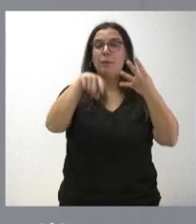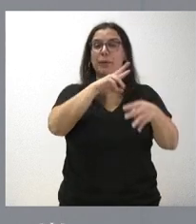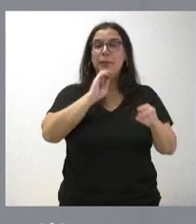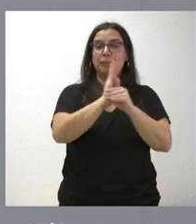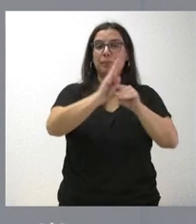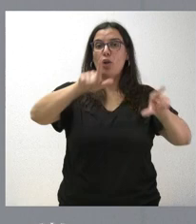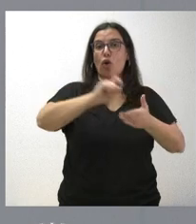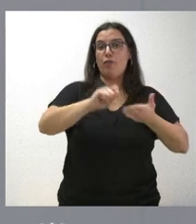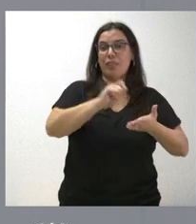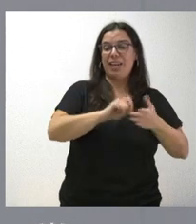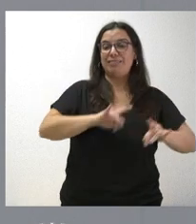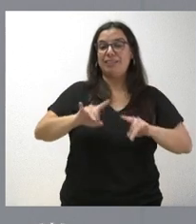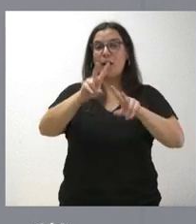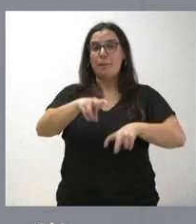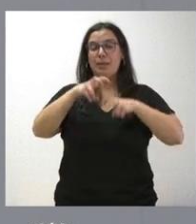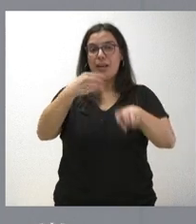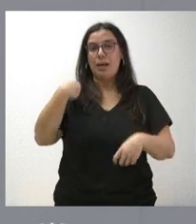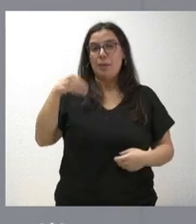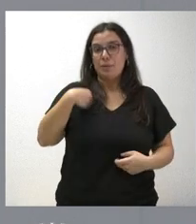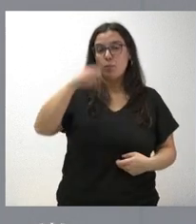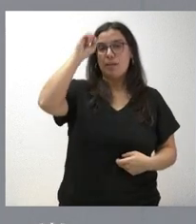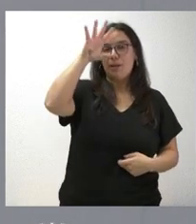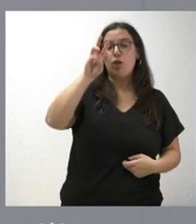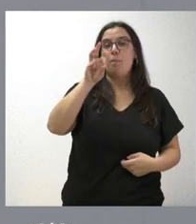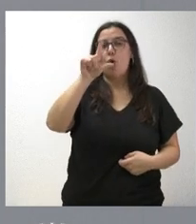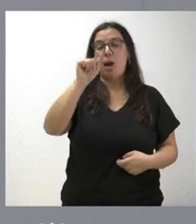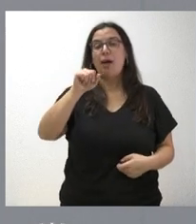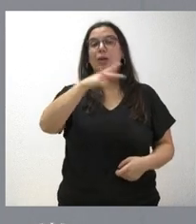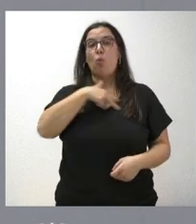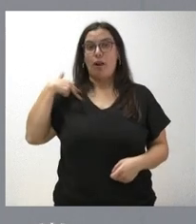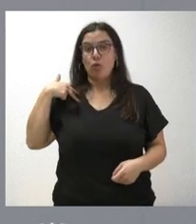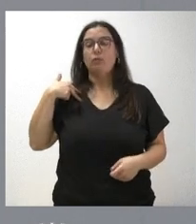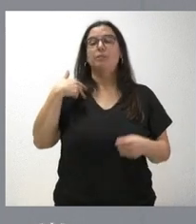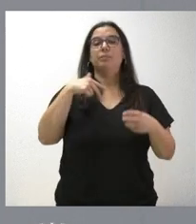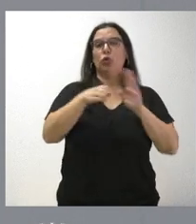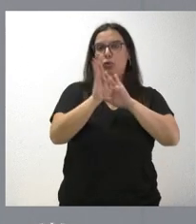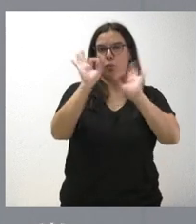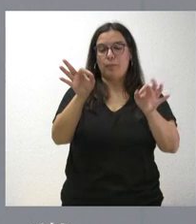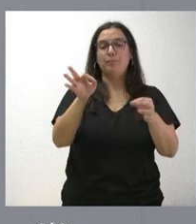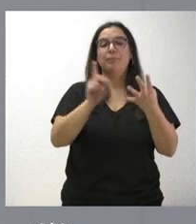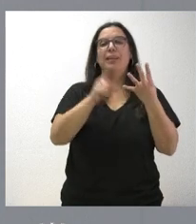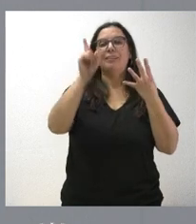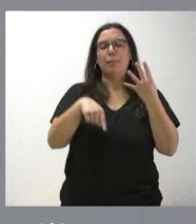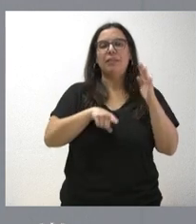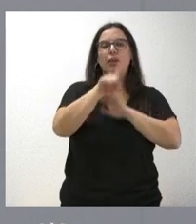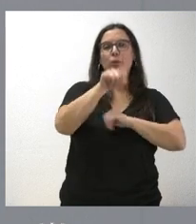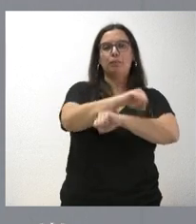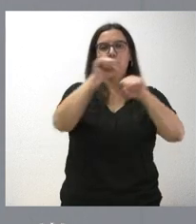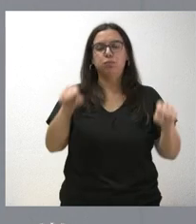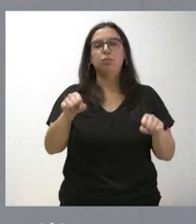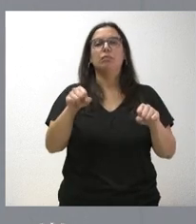oficinas tierras mineras ubicadas en villablino la pola de gordón y guardo el desarrollo culminación de medidas específicas de ámbito